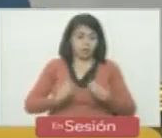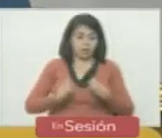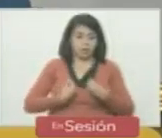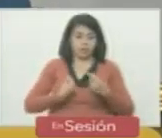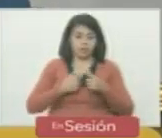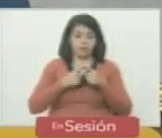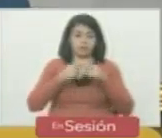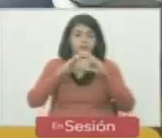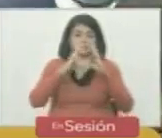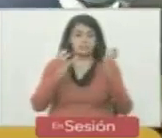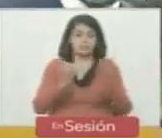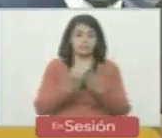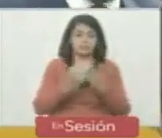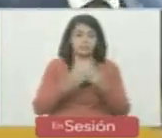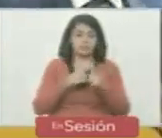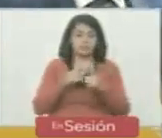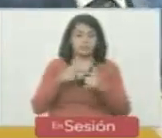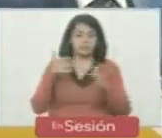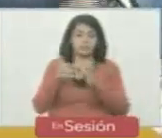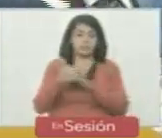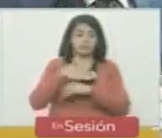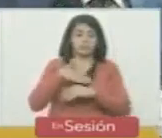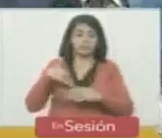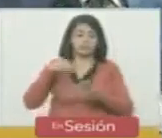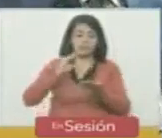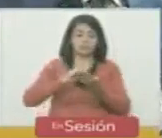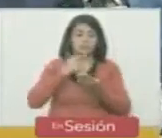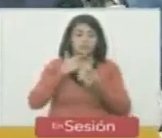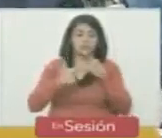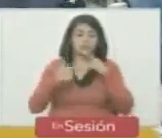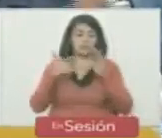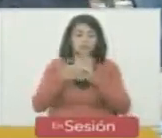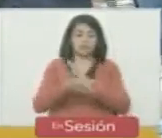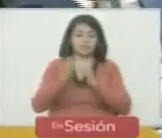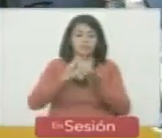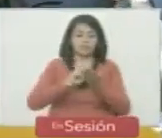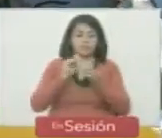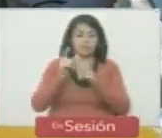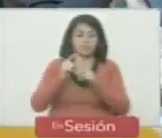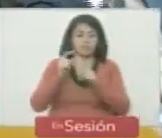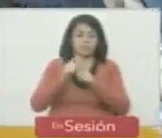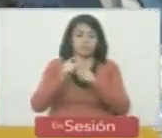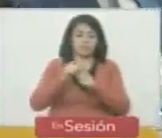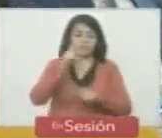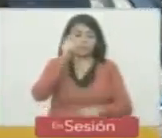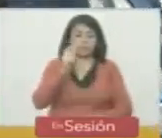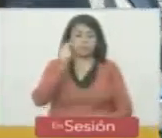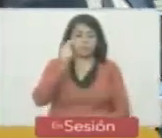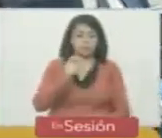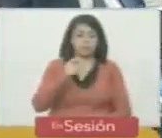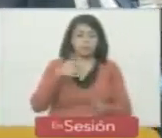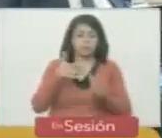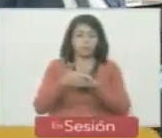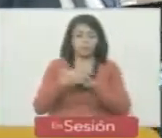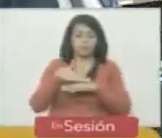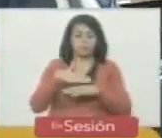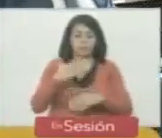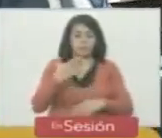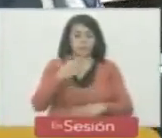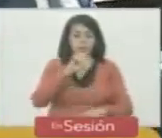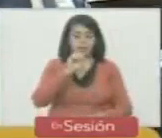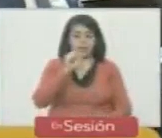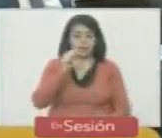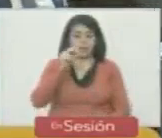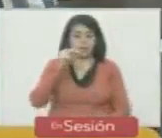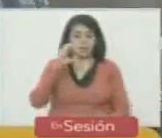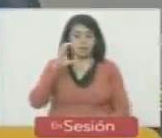este planeta. Por eso queremos insistir, recalcar las palabras del diputado Sánchez en cuanto a que